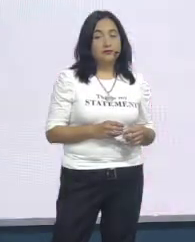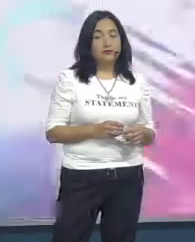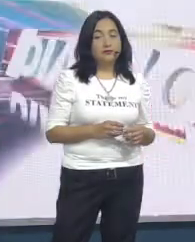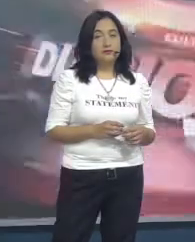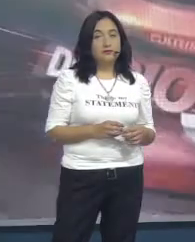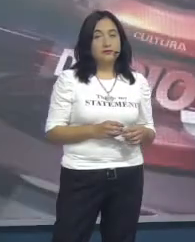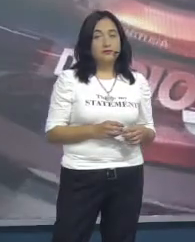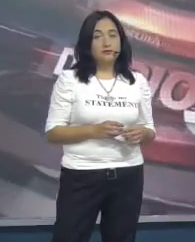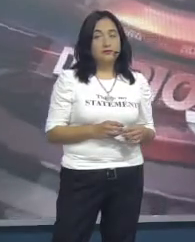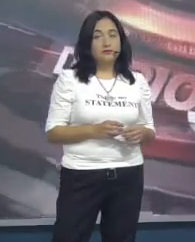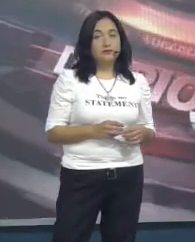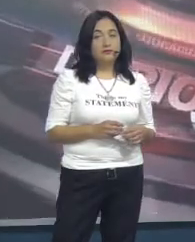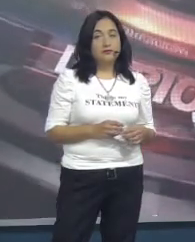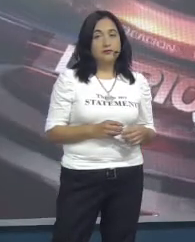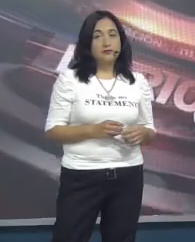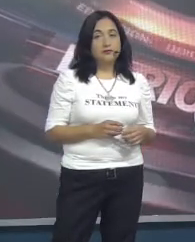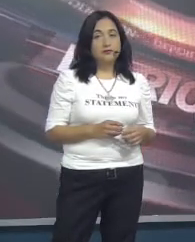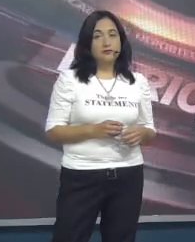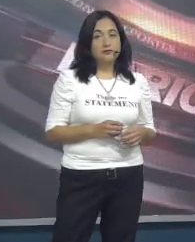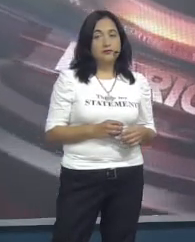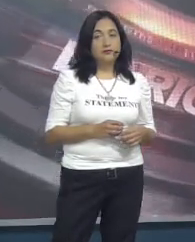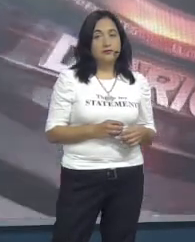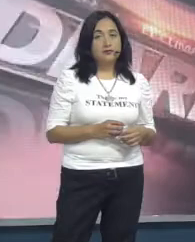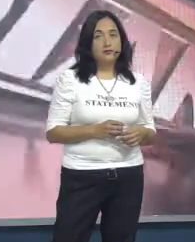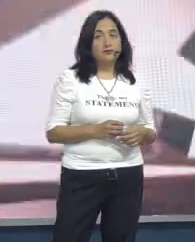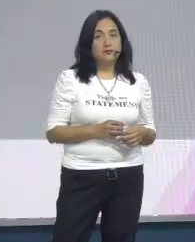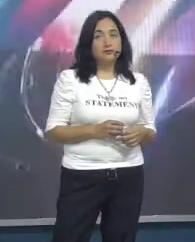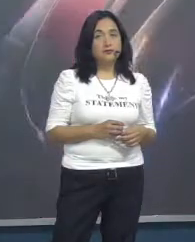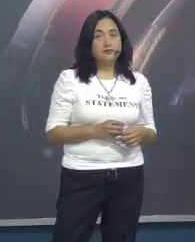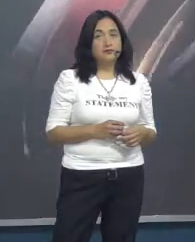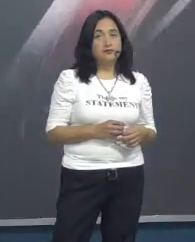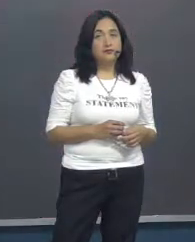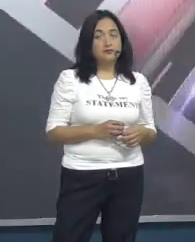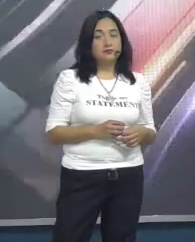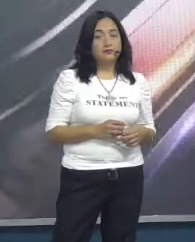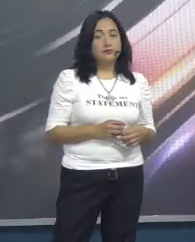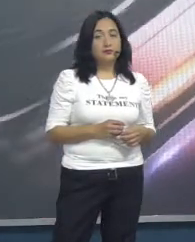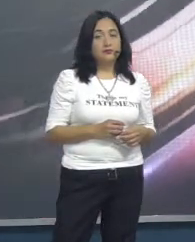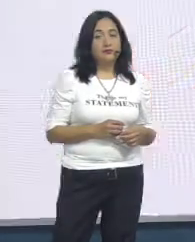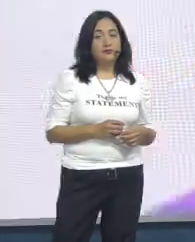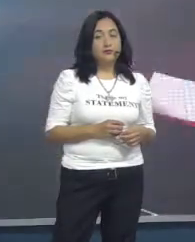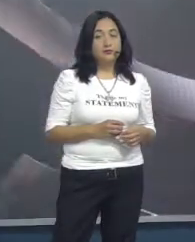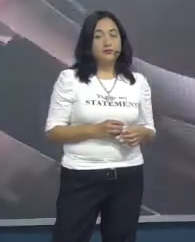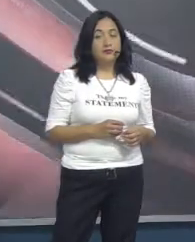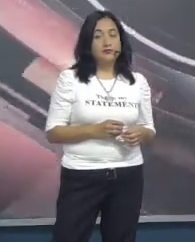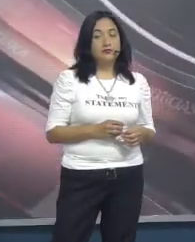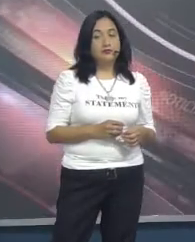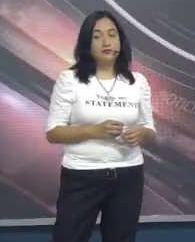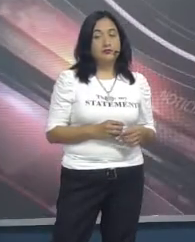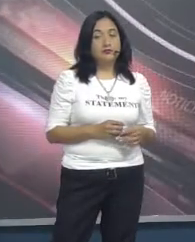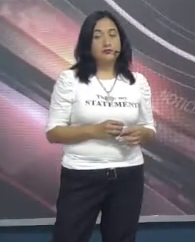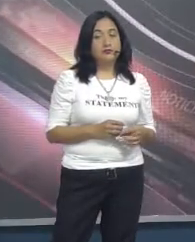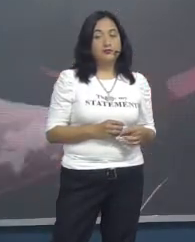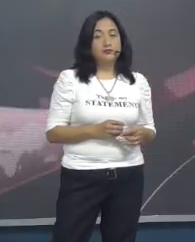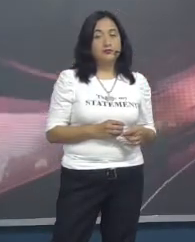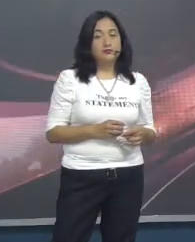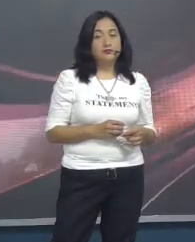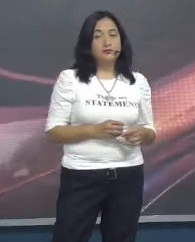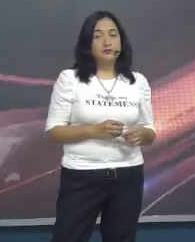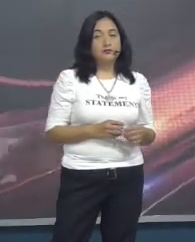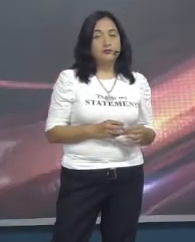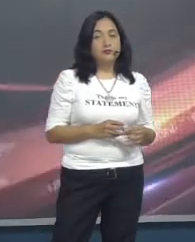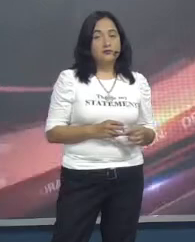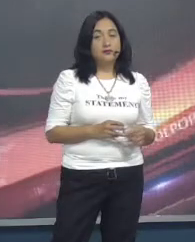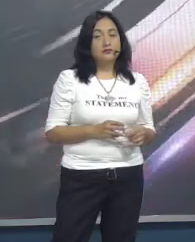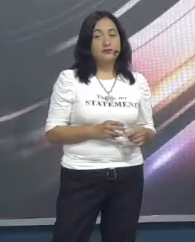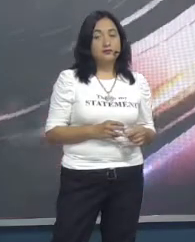Fuerza, tenemos dos en 9 de julio, que ya estaban prácticamente listos, lo que pasa es que, bueno, había una obra de OCE que tenía